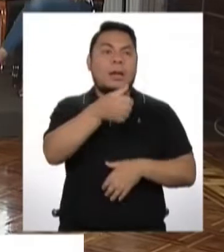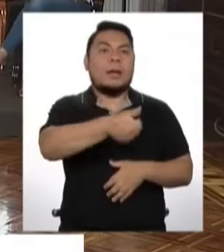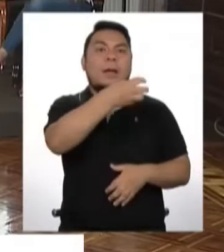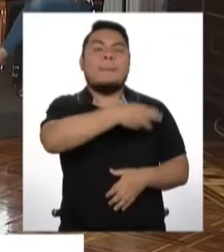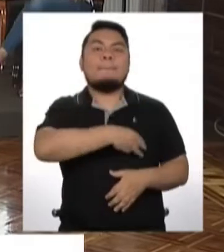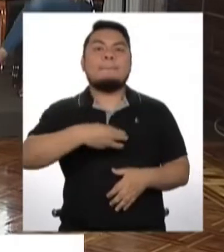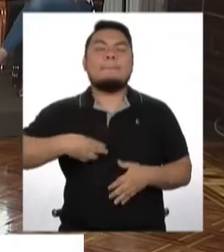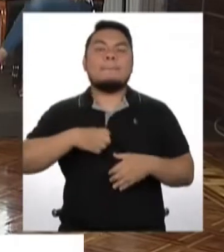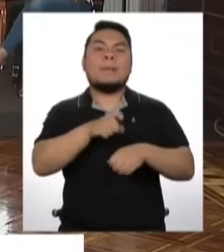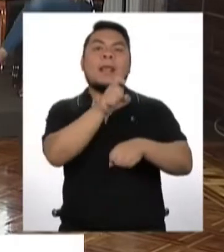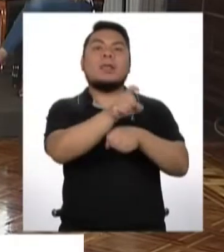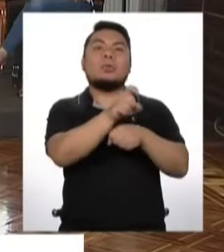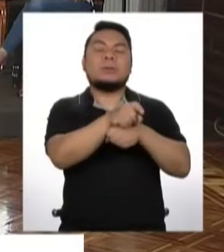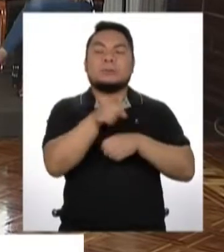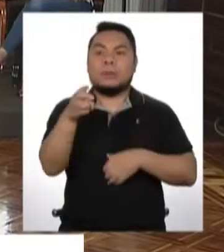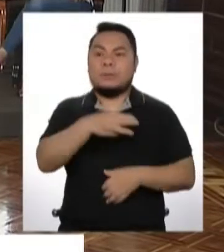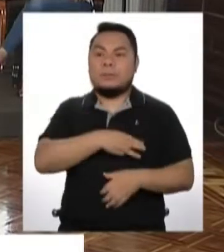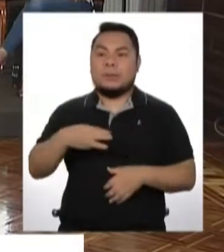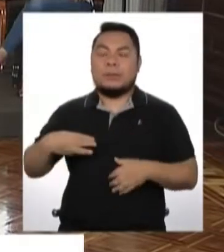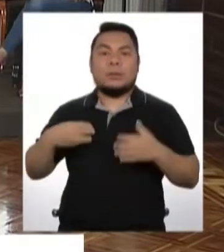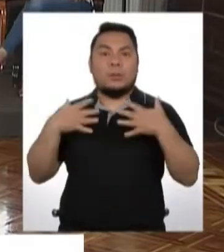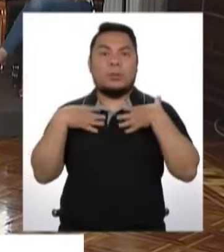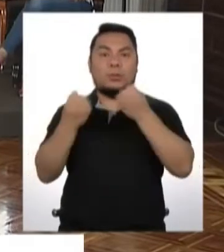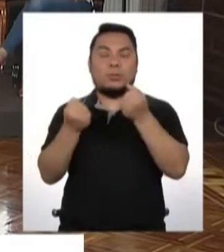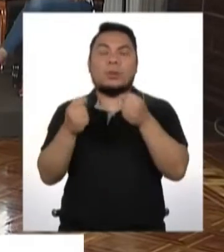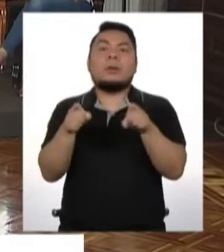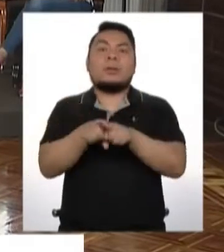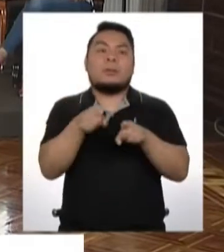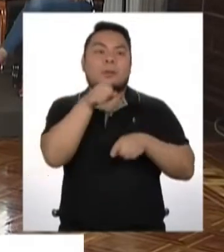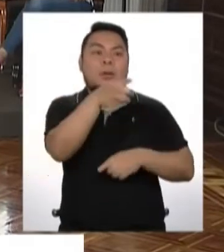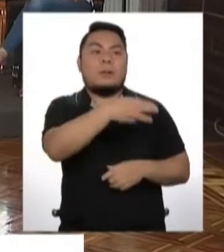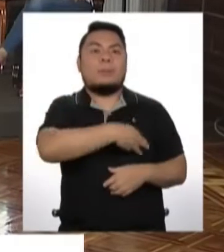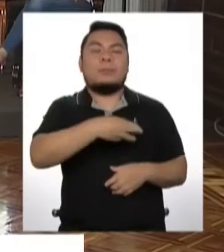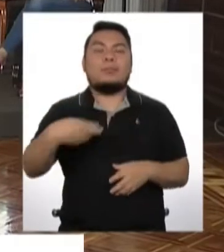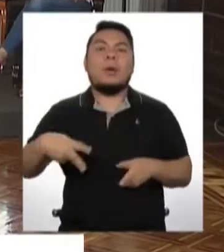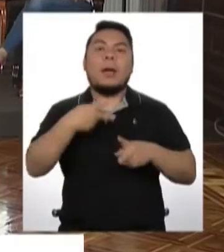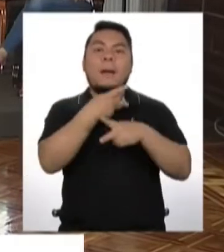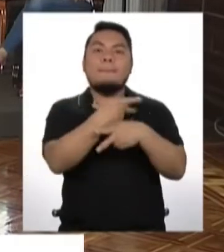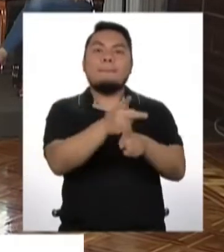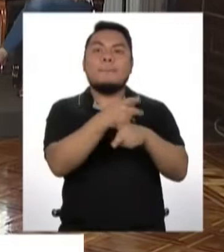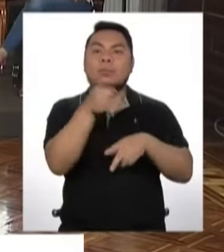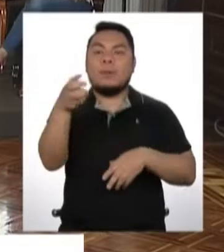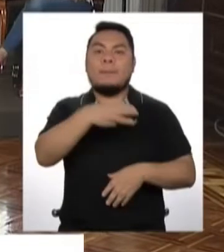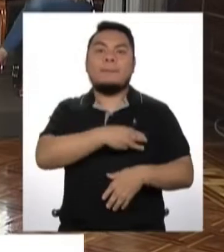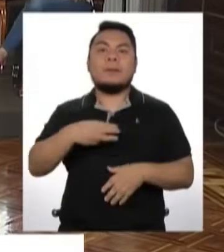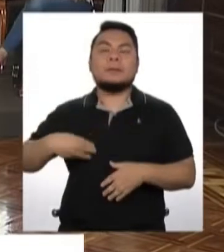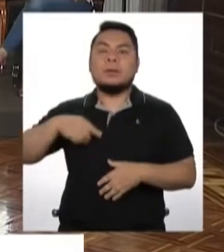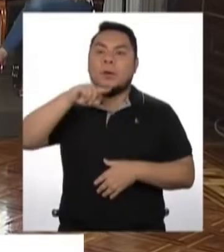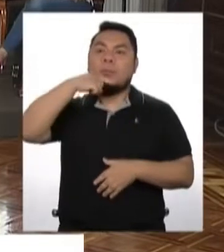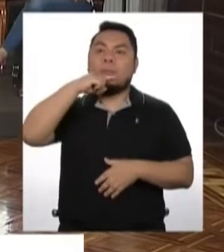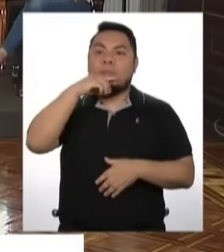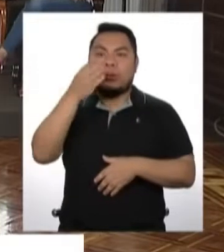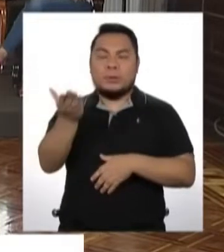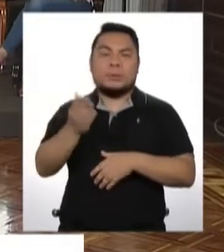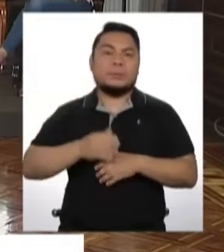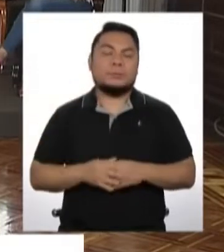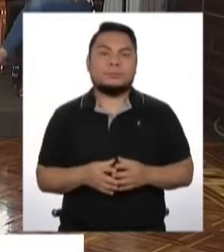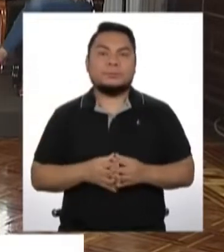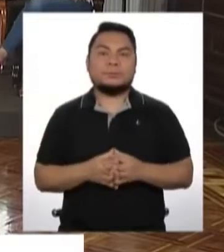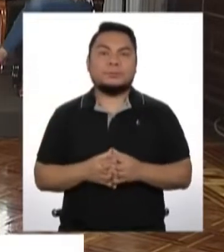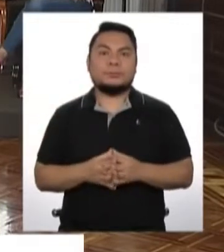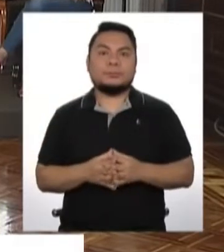de Educación, el ministro de Salud, así como la ministra de Producción y la ministra de la Mujer y Poblaciones